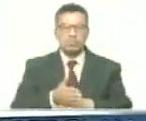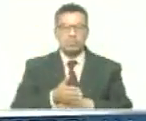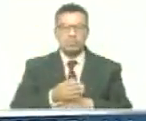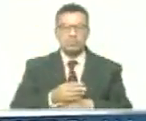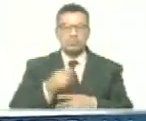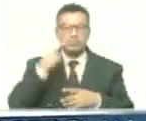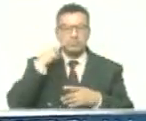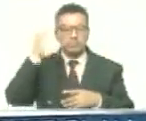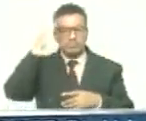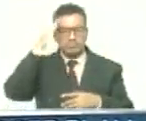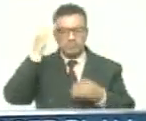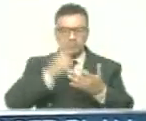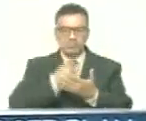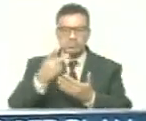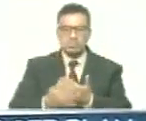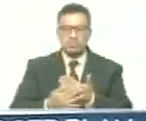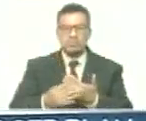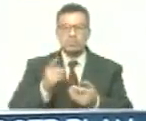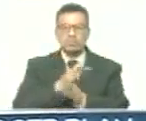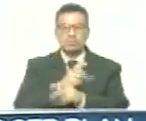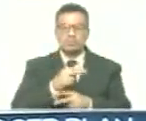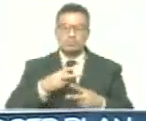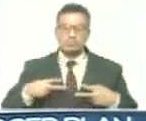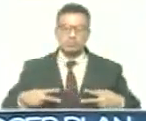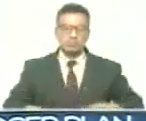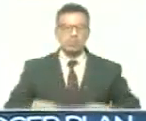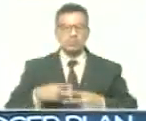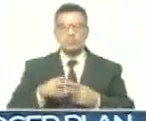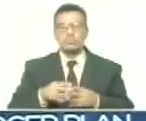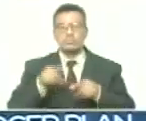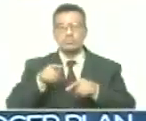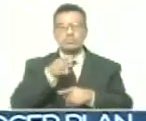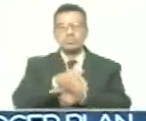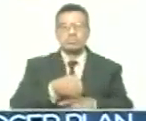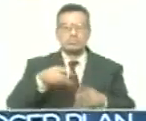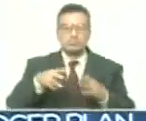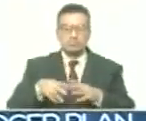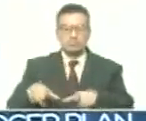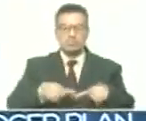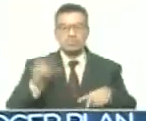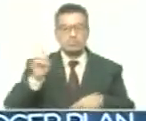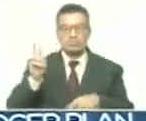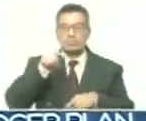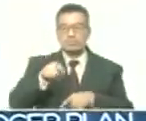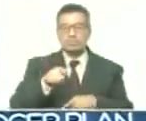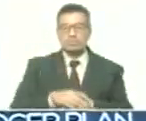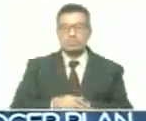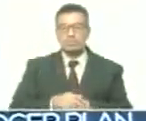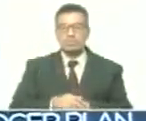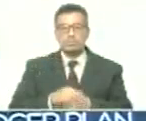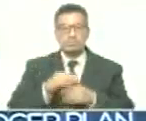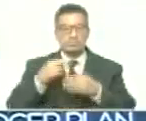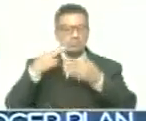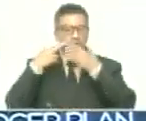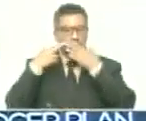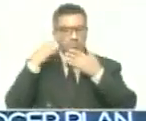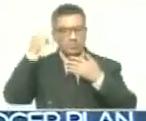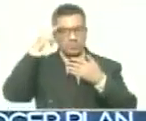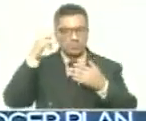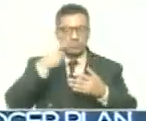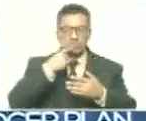conspiradores, no, se jugaron la vida, muchos de ellos están todavía en Venezuela. Esta es una conspiración, y vendrán